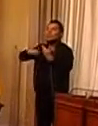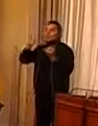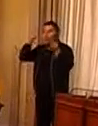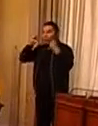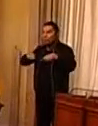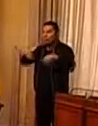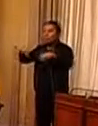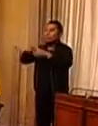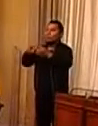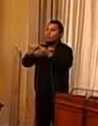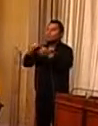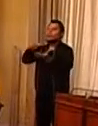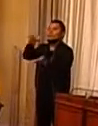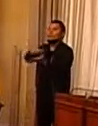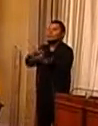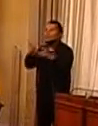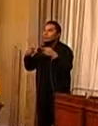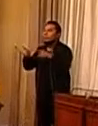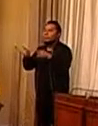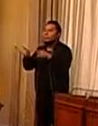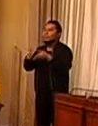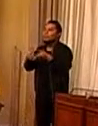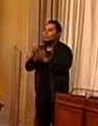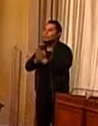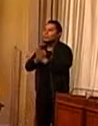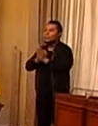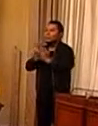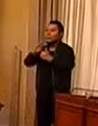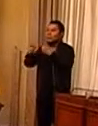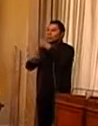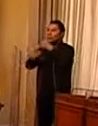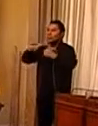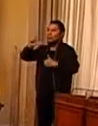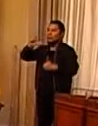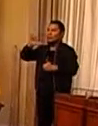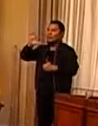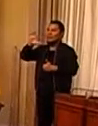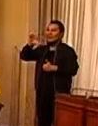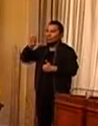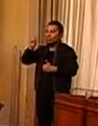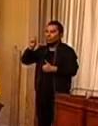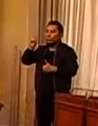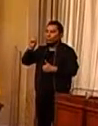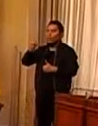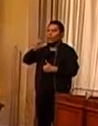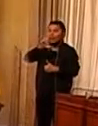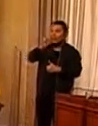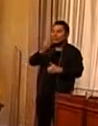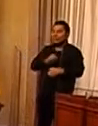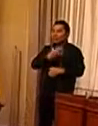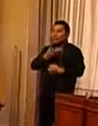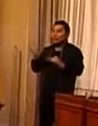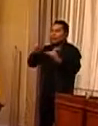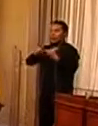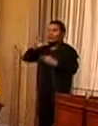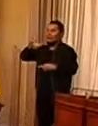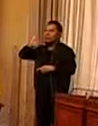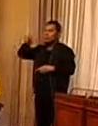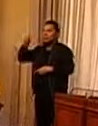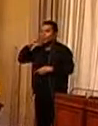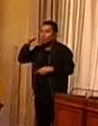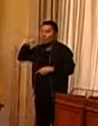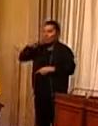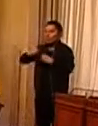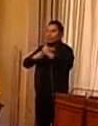de consejo que aprueba la licencia solicitada por el regidor Alfredo Esteban Lee Gabriel del 30 de mayo al 3 de junio